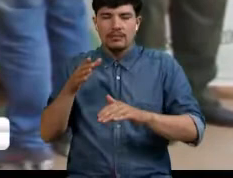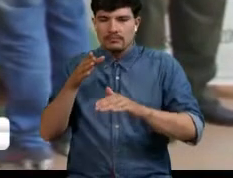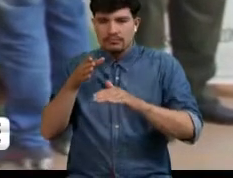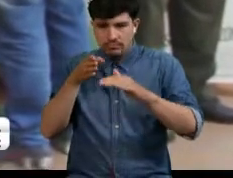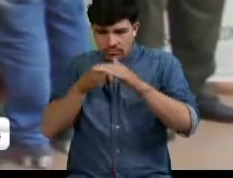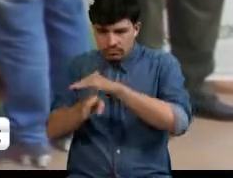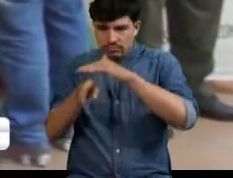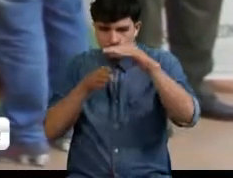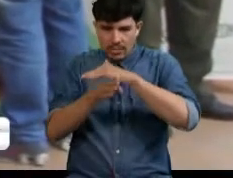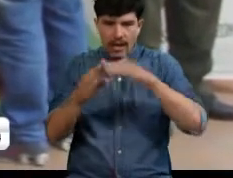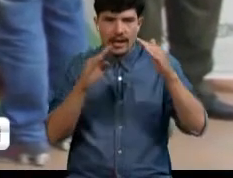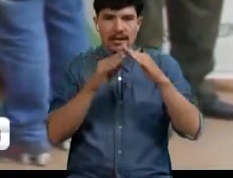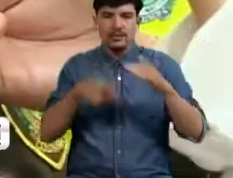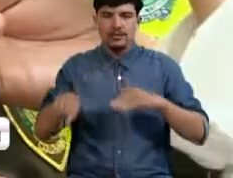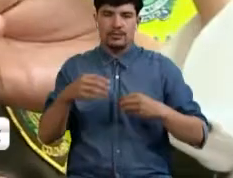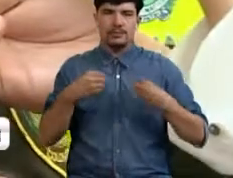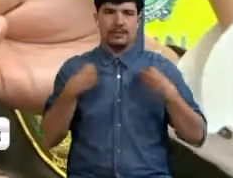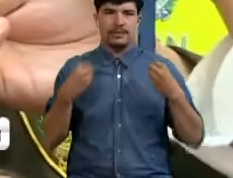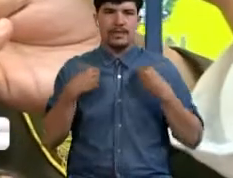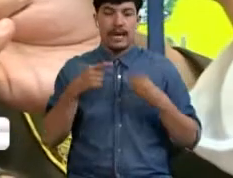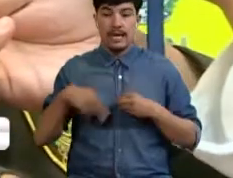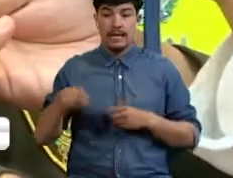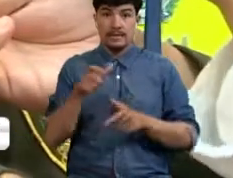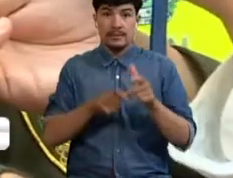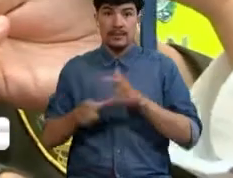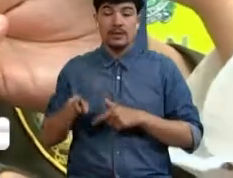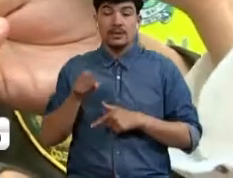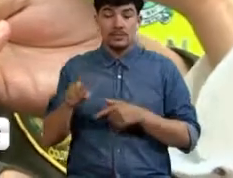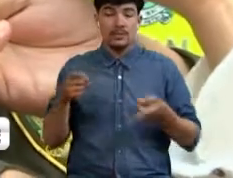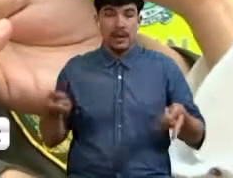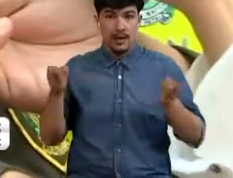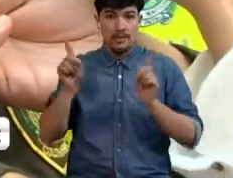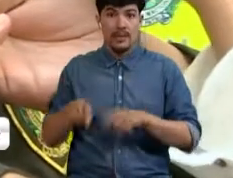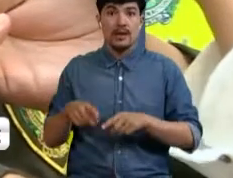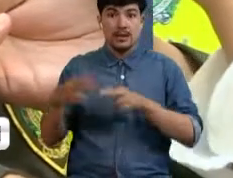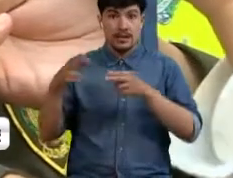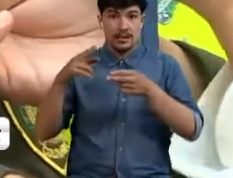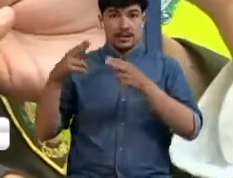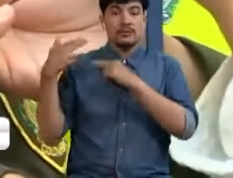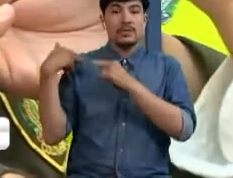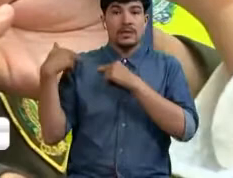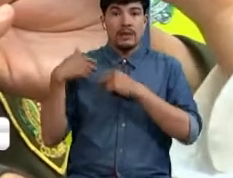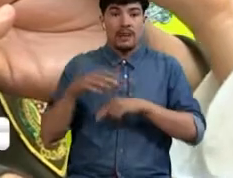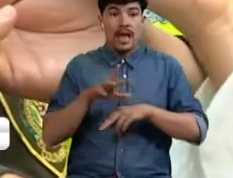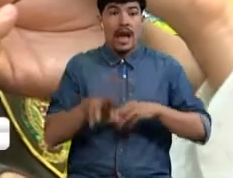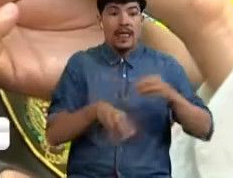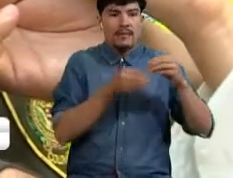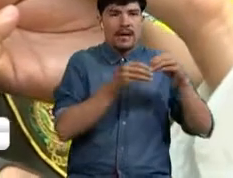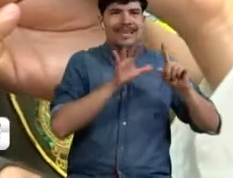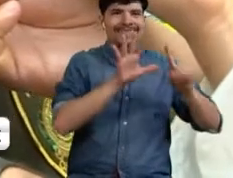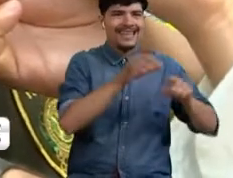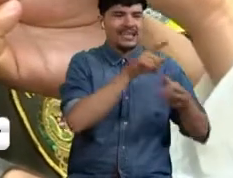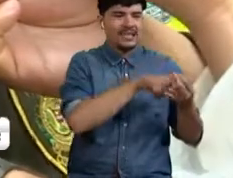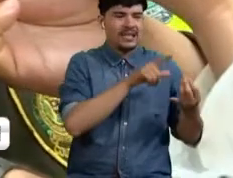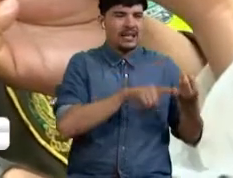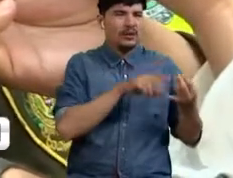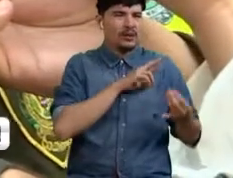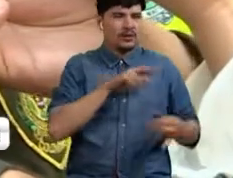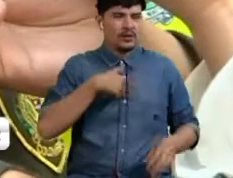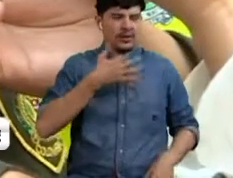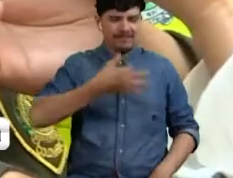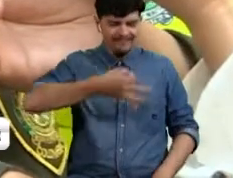área metropolitana donde vivían estas personas también están vinculadas a otros seis casos donde tenemos la certeza